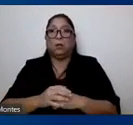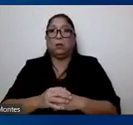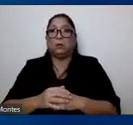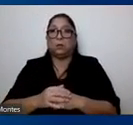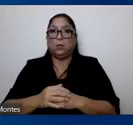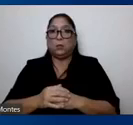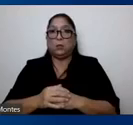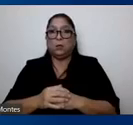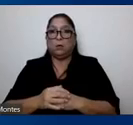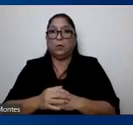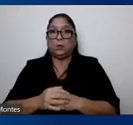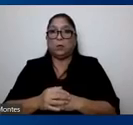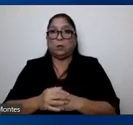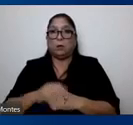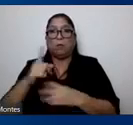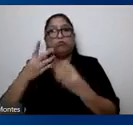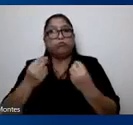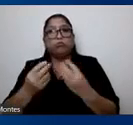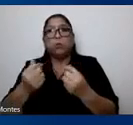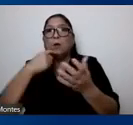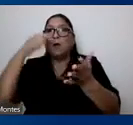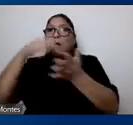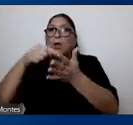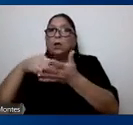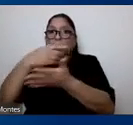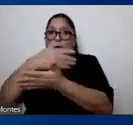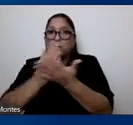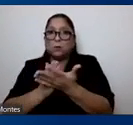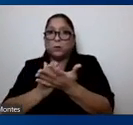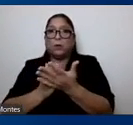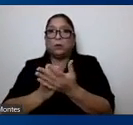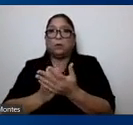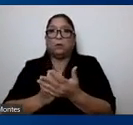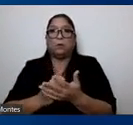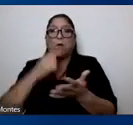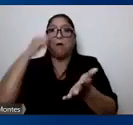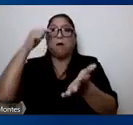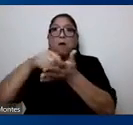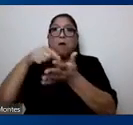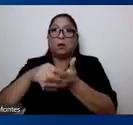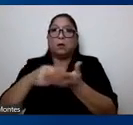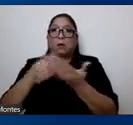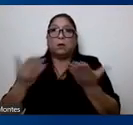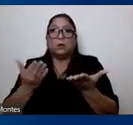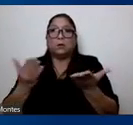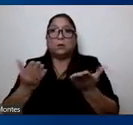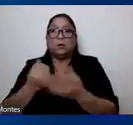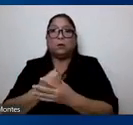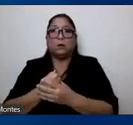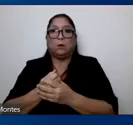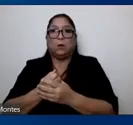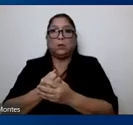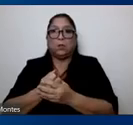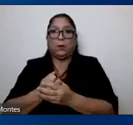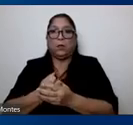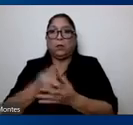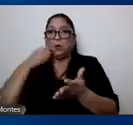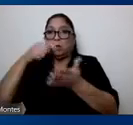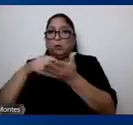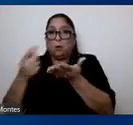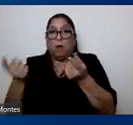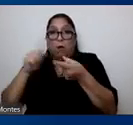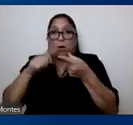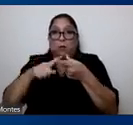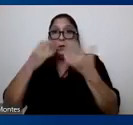muy pronunciados en este aspecto, pero que todavía no conocemos los impactos a la fecha, y que no conocemos